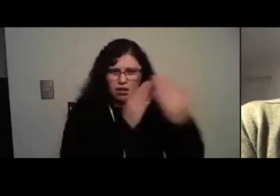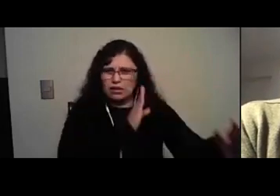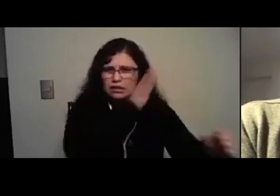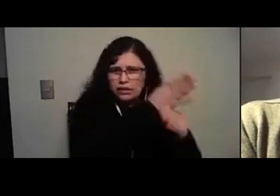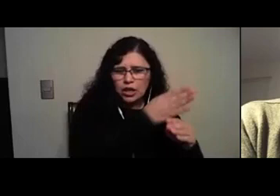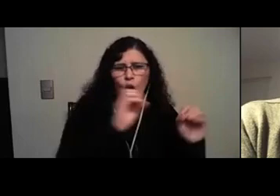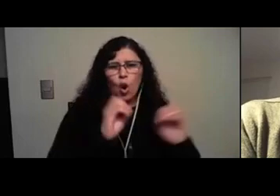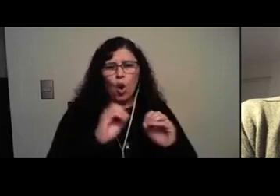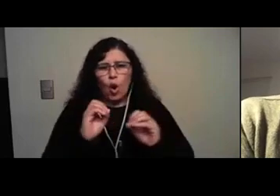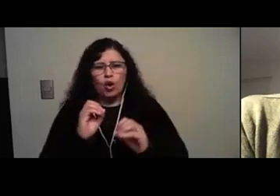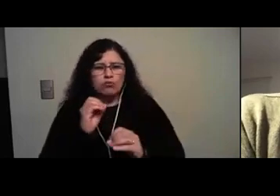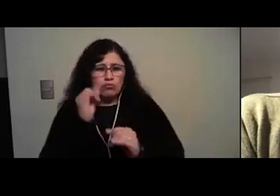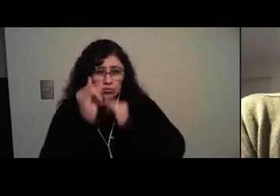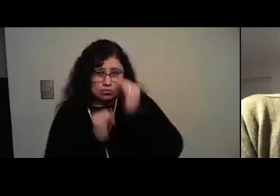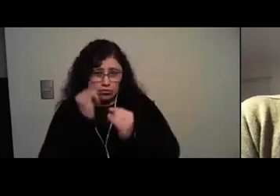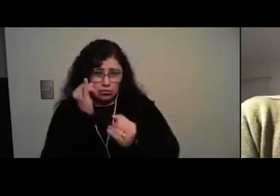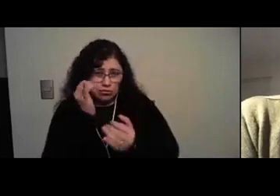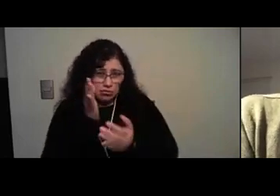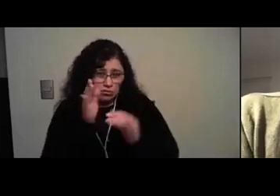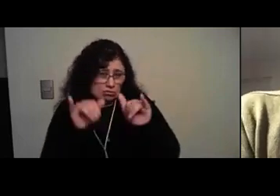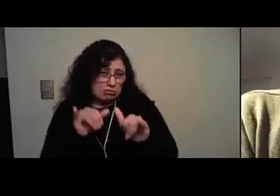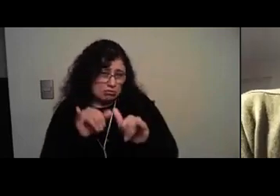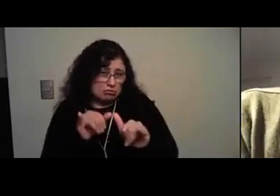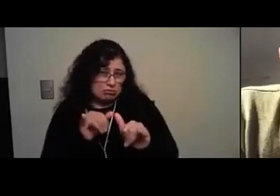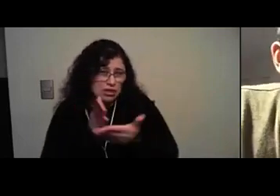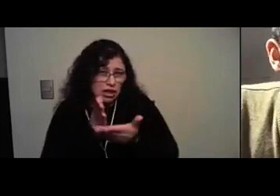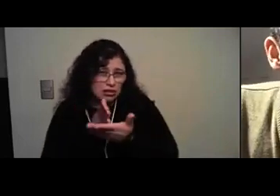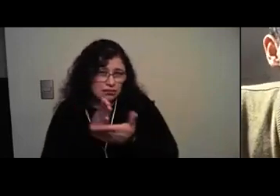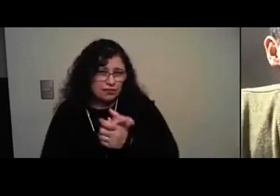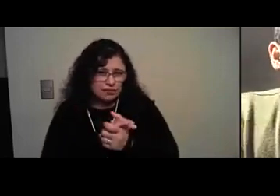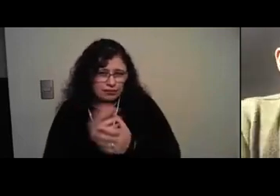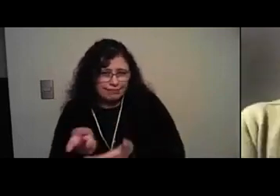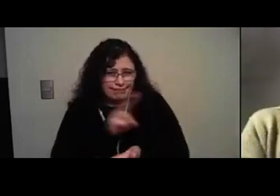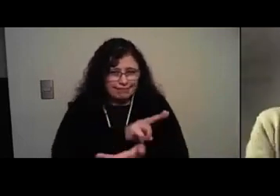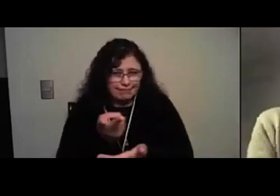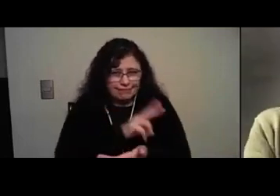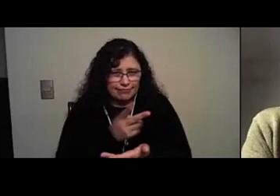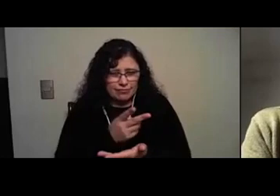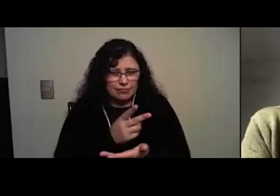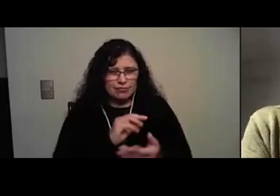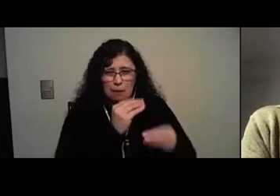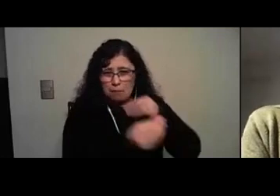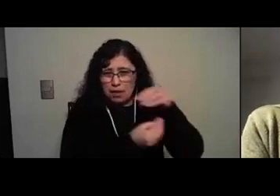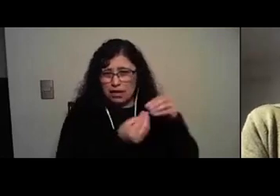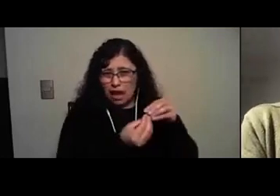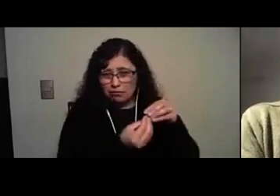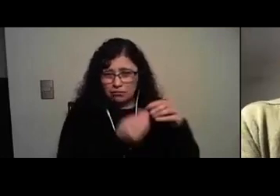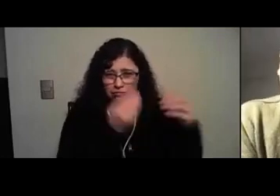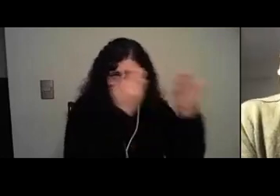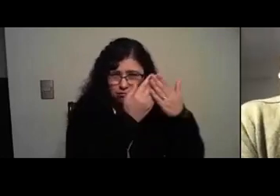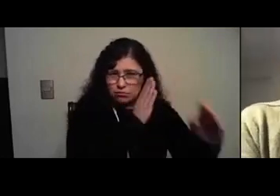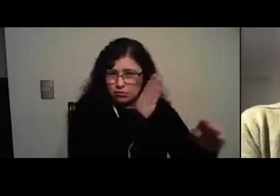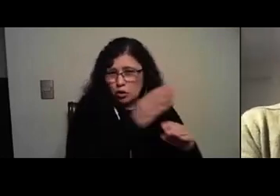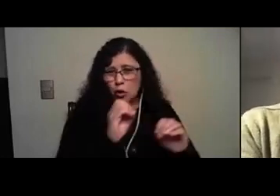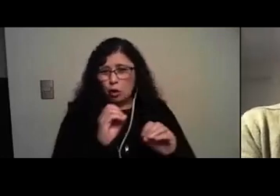como carrera? ¿No se le pregunto así como... Interesante pregunta ya. Yo creo que lo desconozco.